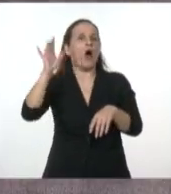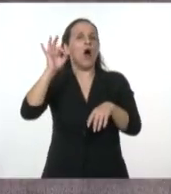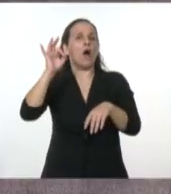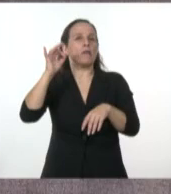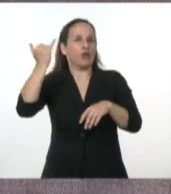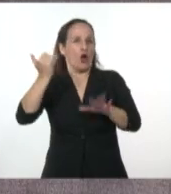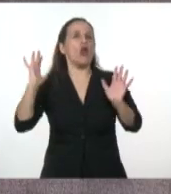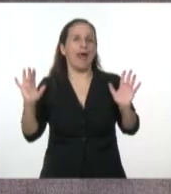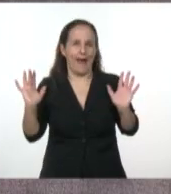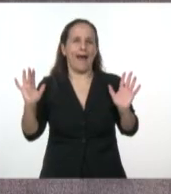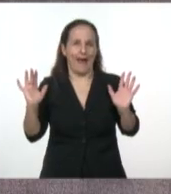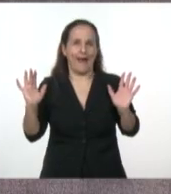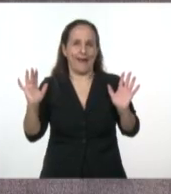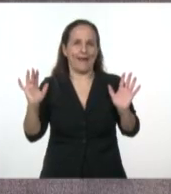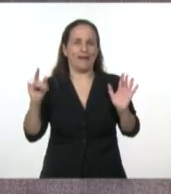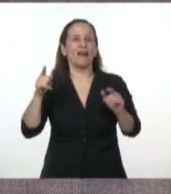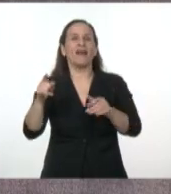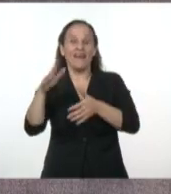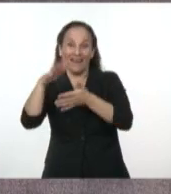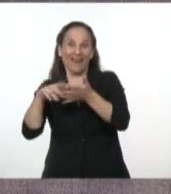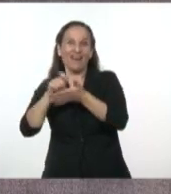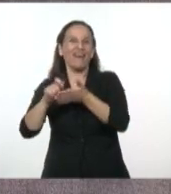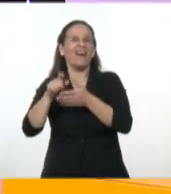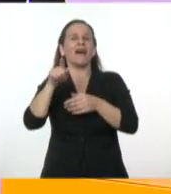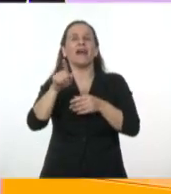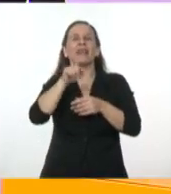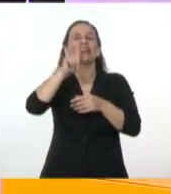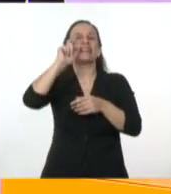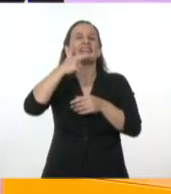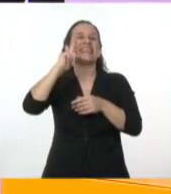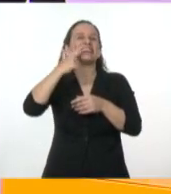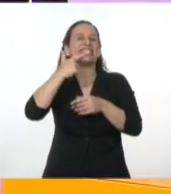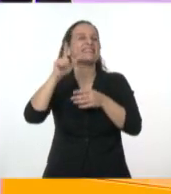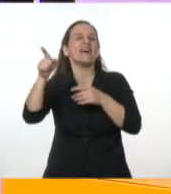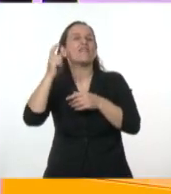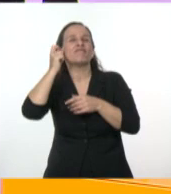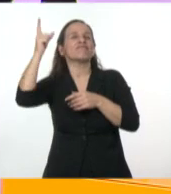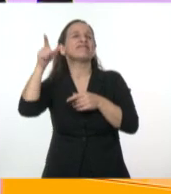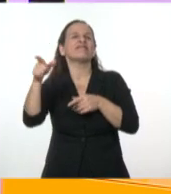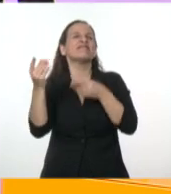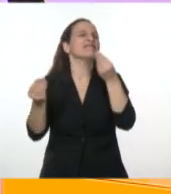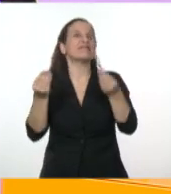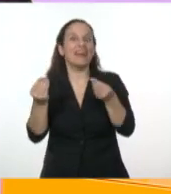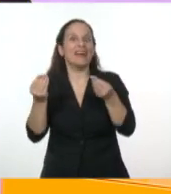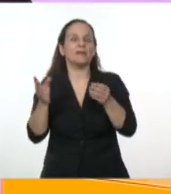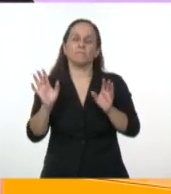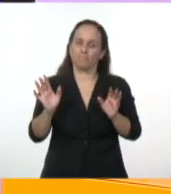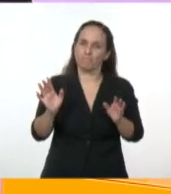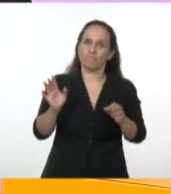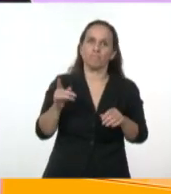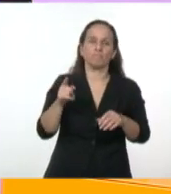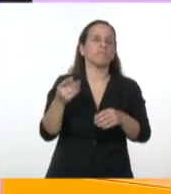una opinión que tienen. ¿Cuál es esa tesis que están formulando los chicos? Bueno, la tesis es que se